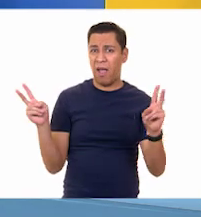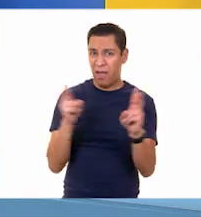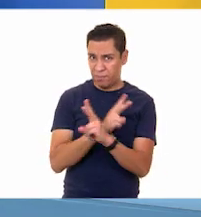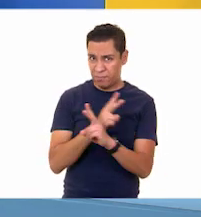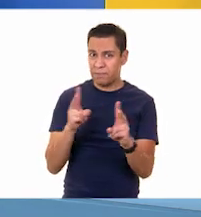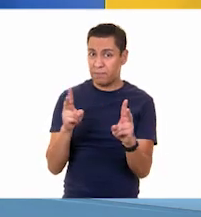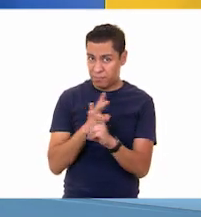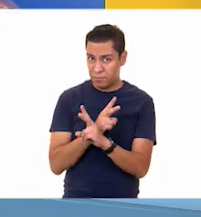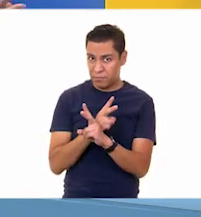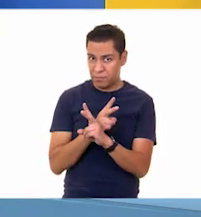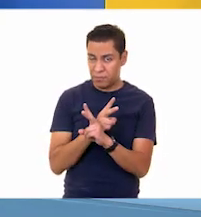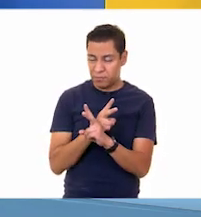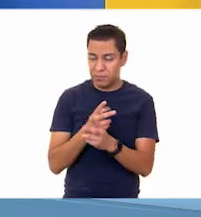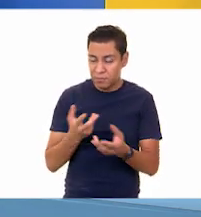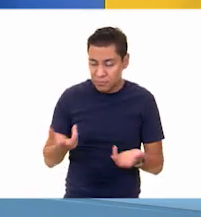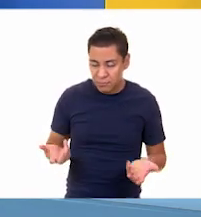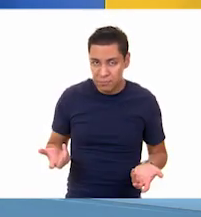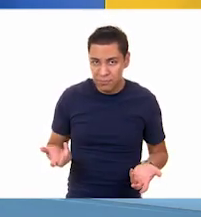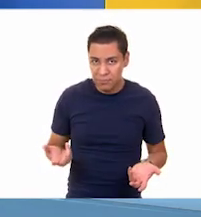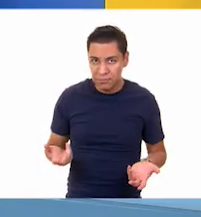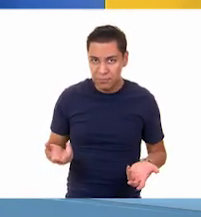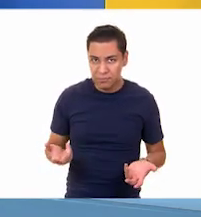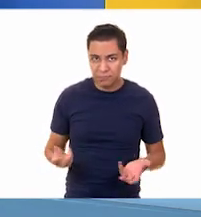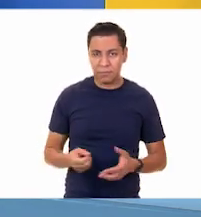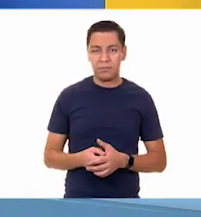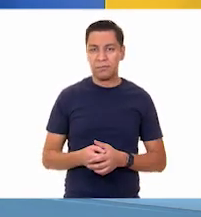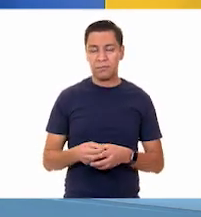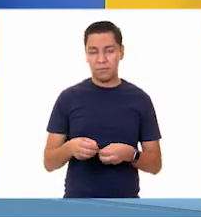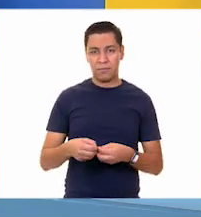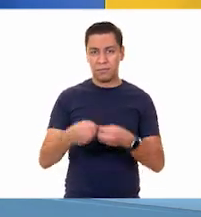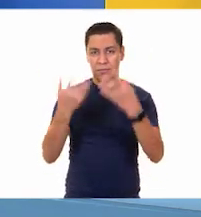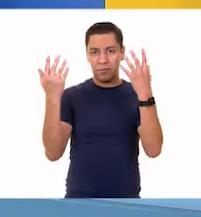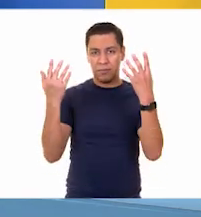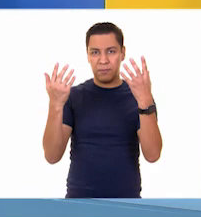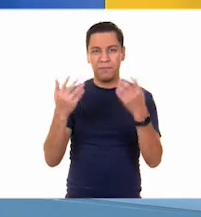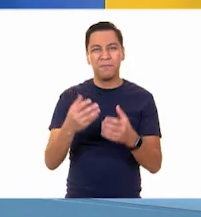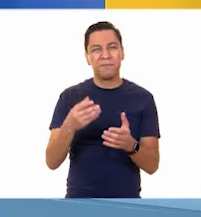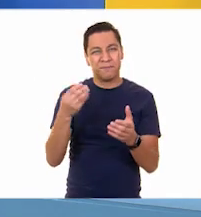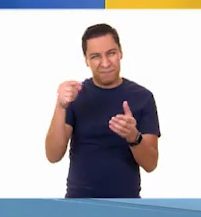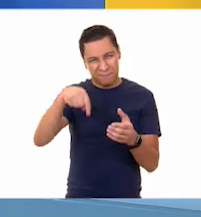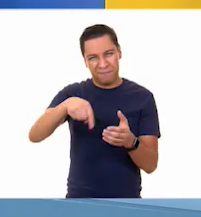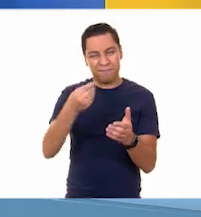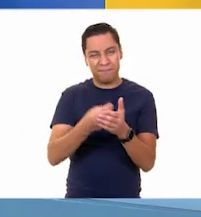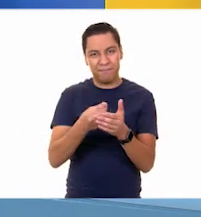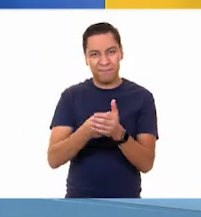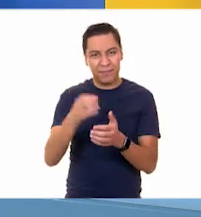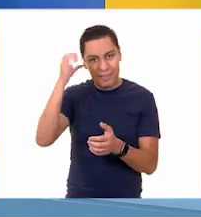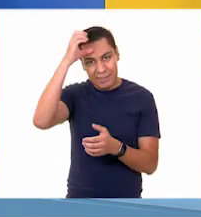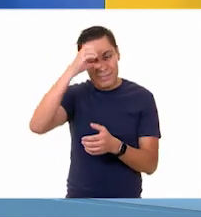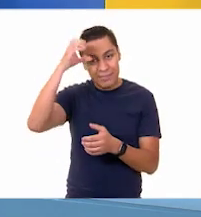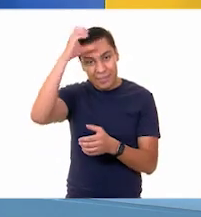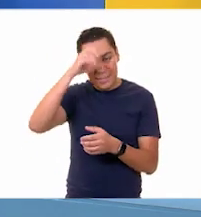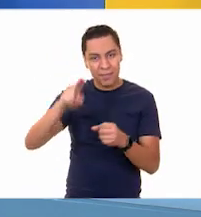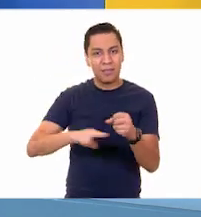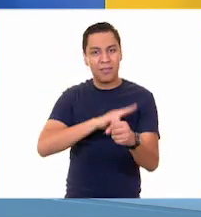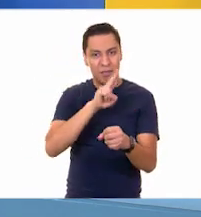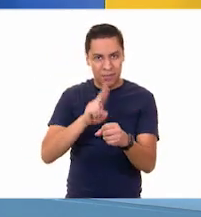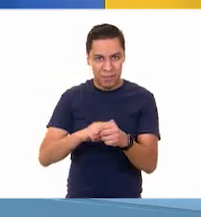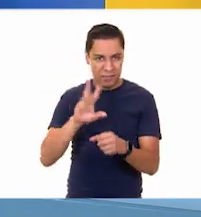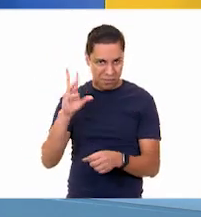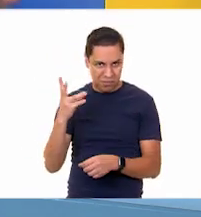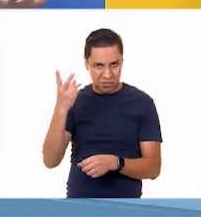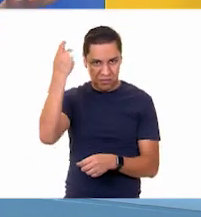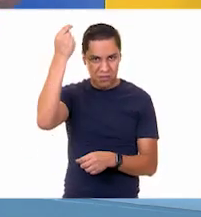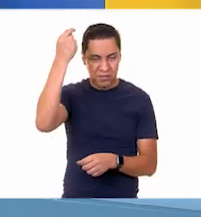Así es. Acuérdate, Jenny, y recuerden allá en casa que en sus clases de Ciencias Naturales y Tecnología han empezado a estudiar